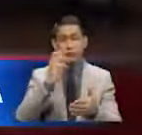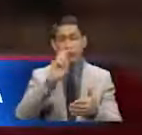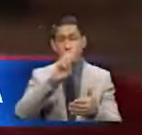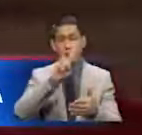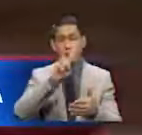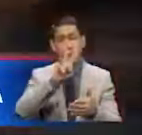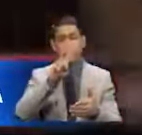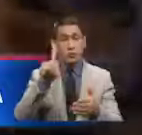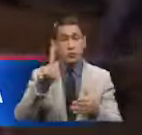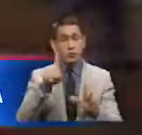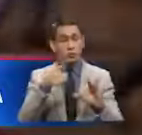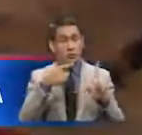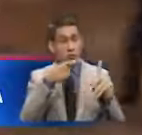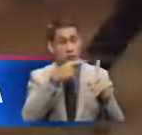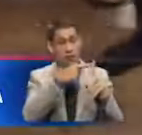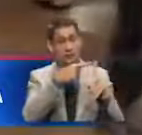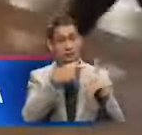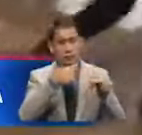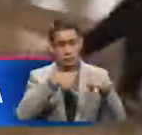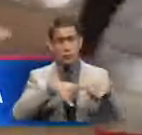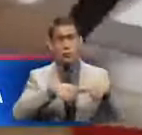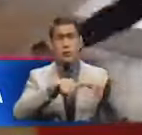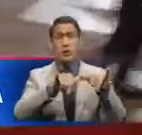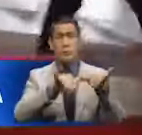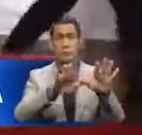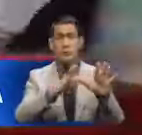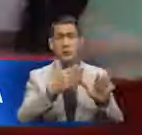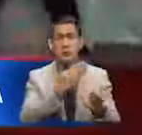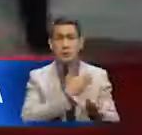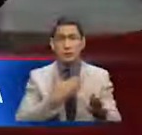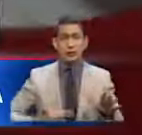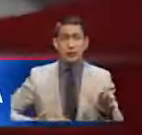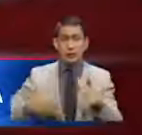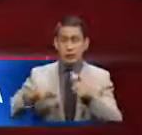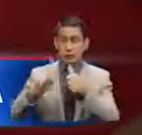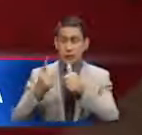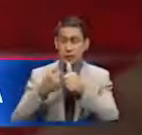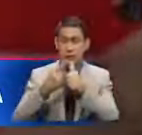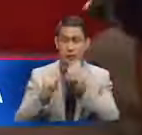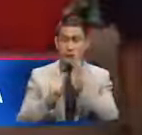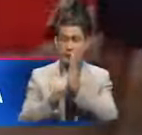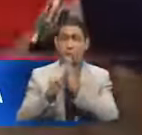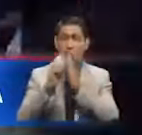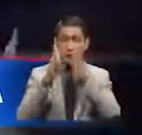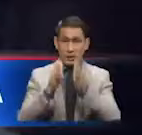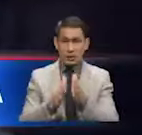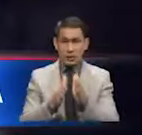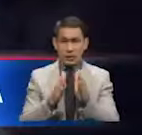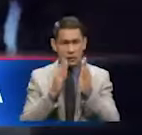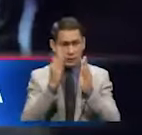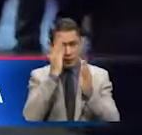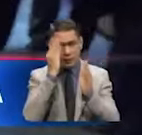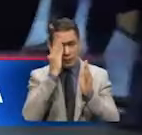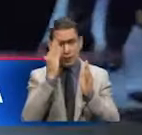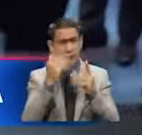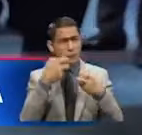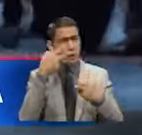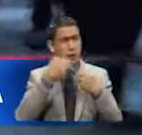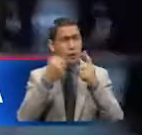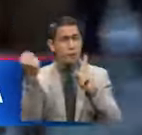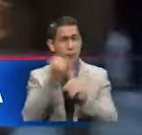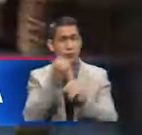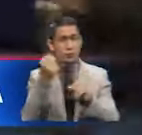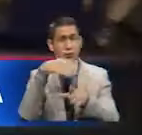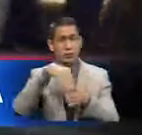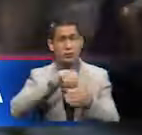la presidencia más de lo previsto, el primer ministro haitiano dimitió en medio de un estallido de violencia y de una crisis de gobernabilidad que